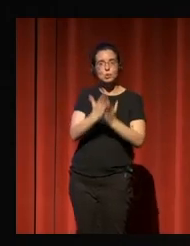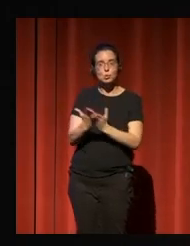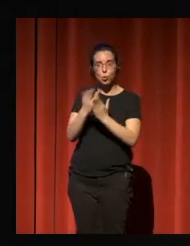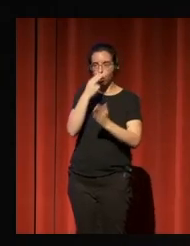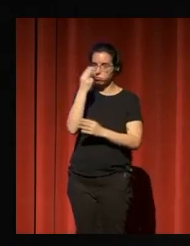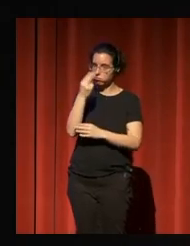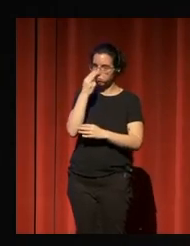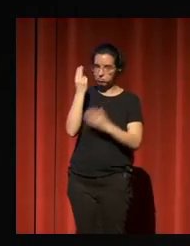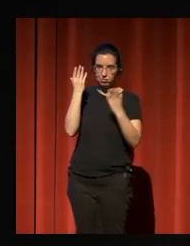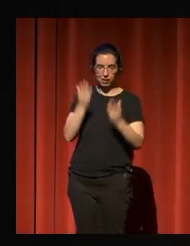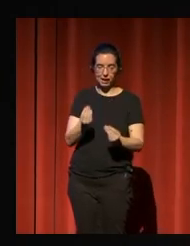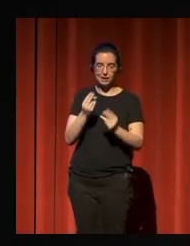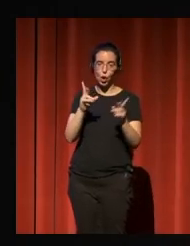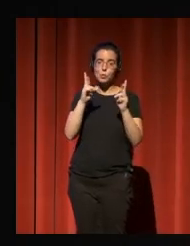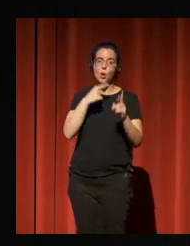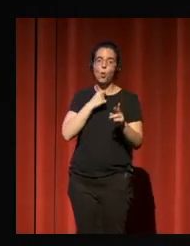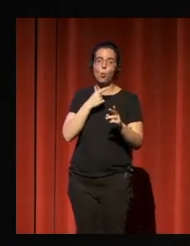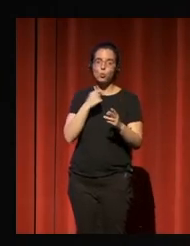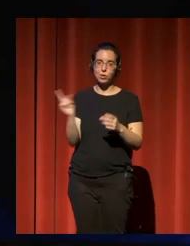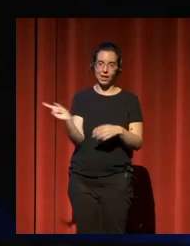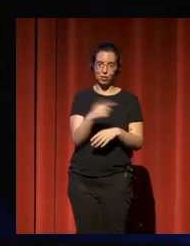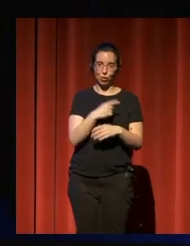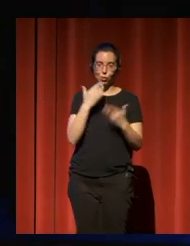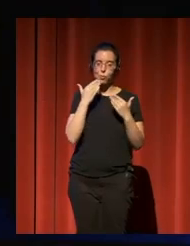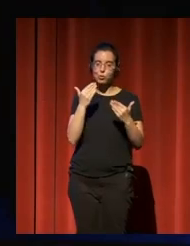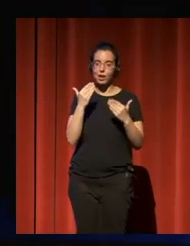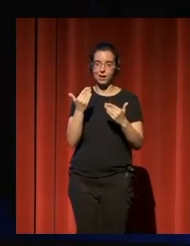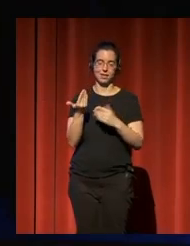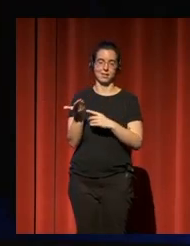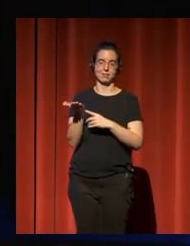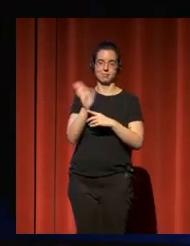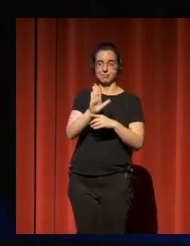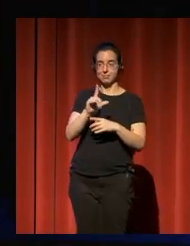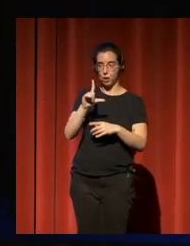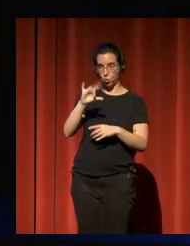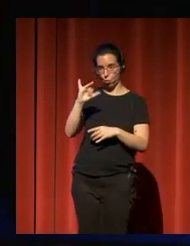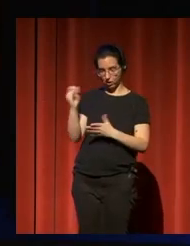interesante y espero que les guste a todos Muchas gracias Lis